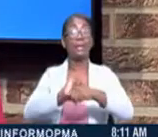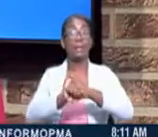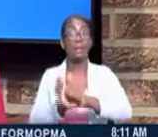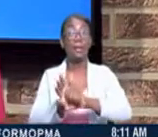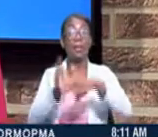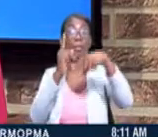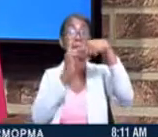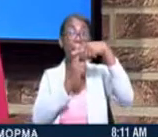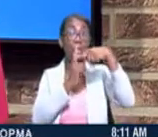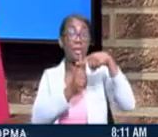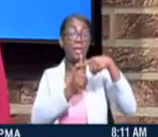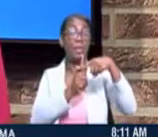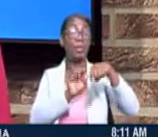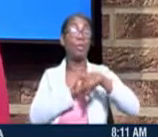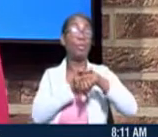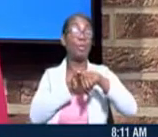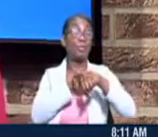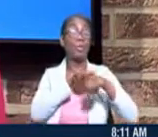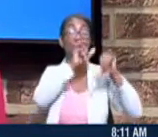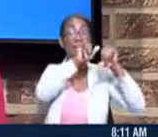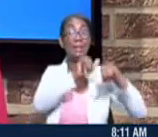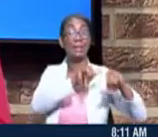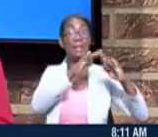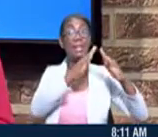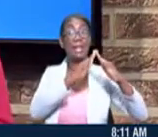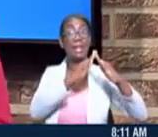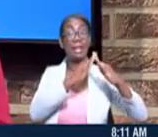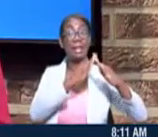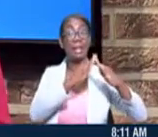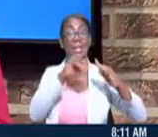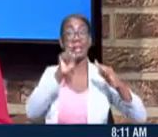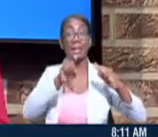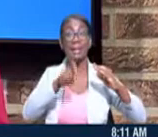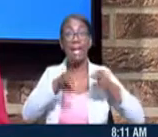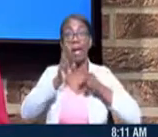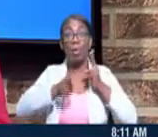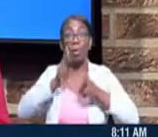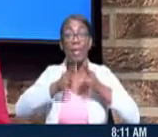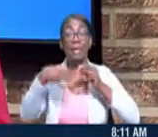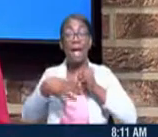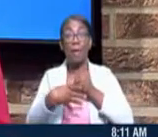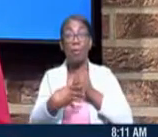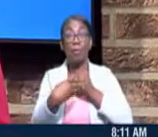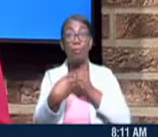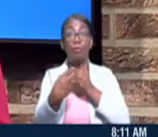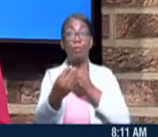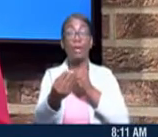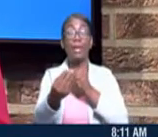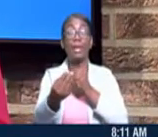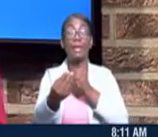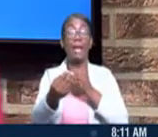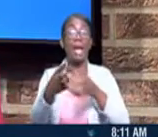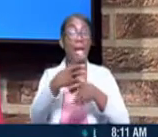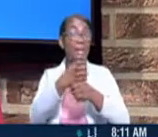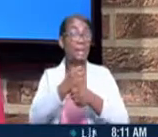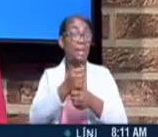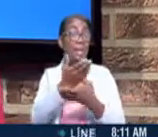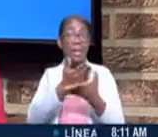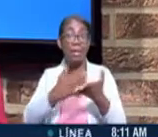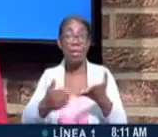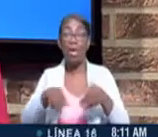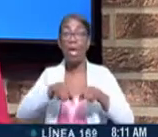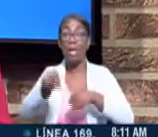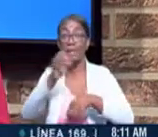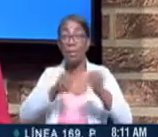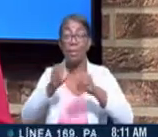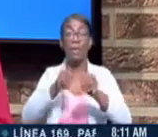positivos que se mantengan en sus residencias, de necesitar de urgencia salir a realizar alguna labor al supermercado o